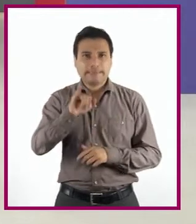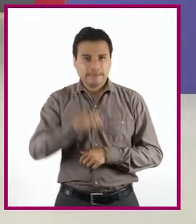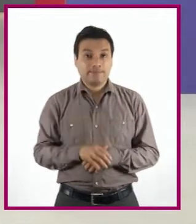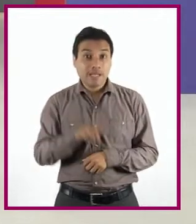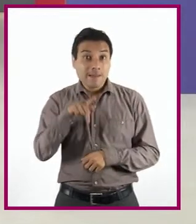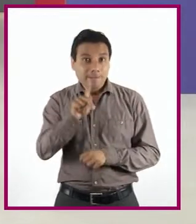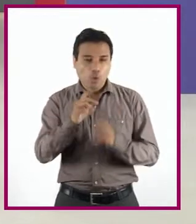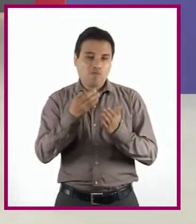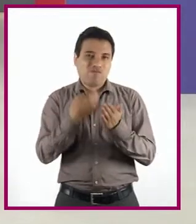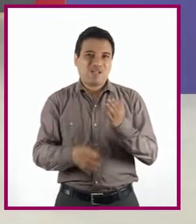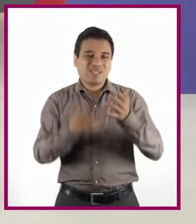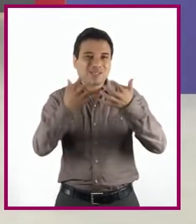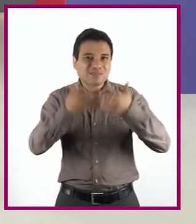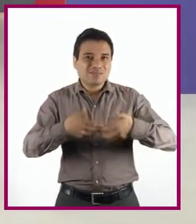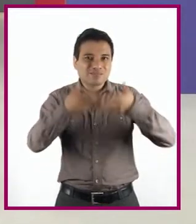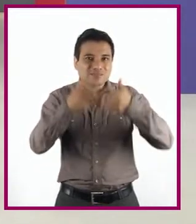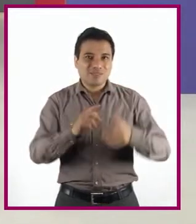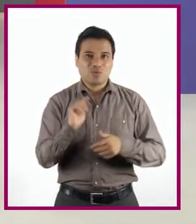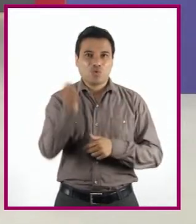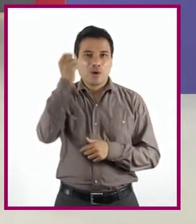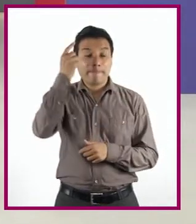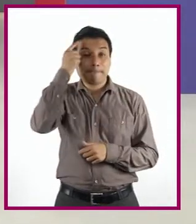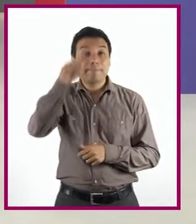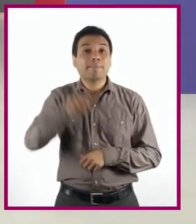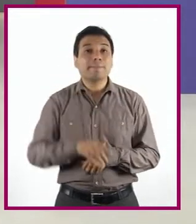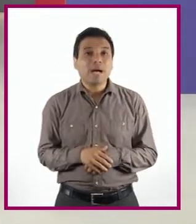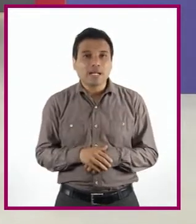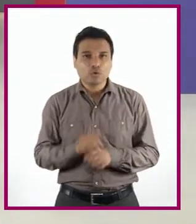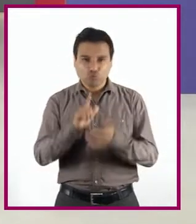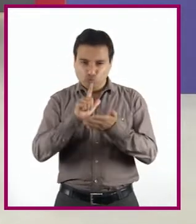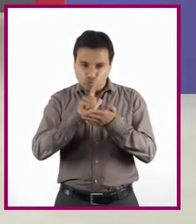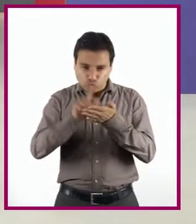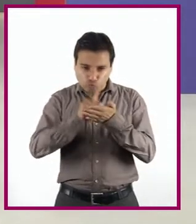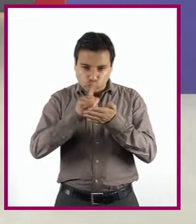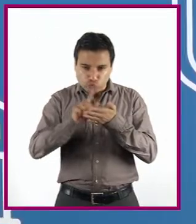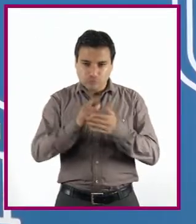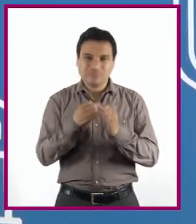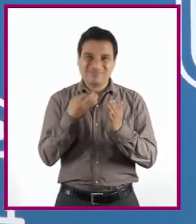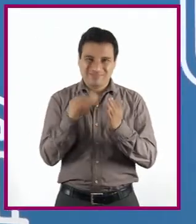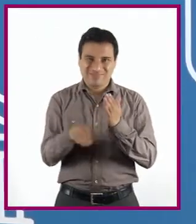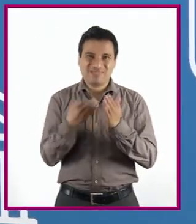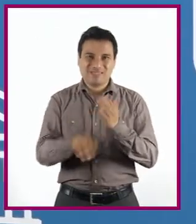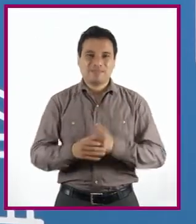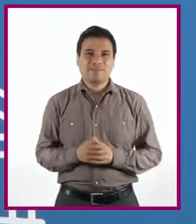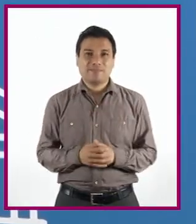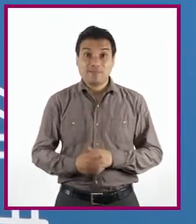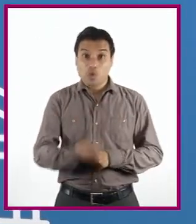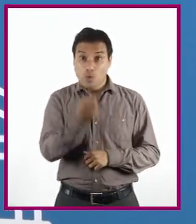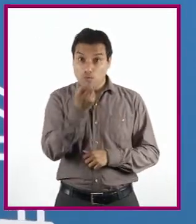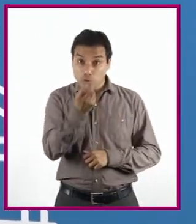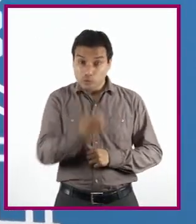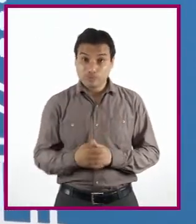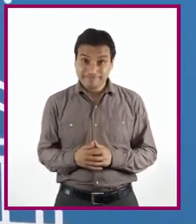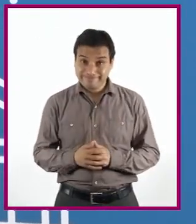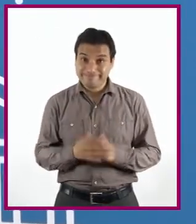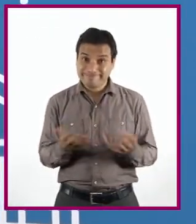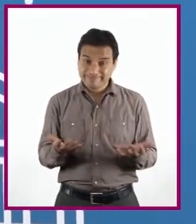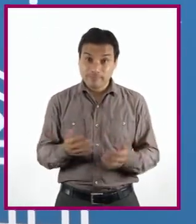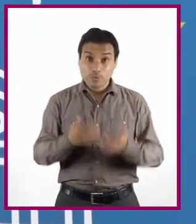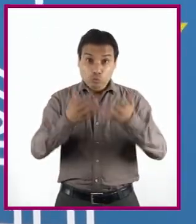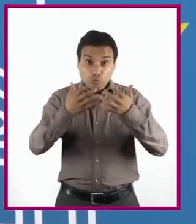la infraestructura y tecnología suficiente para refinarlo. Por ello, la producción